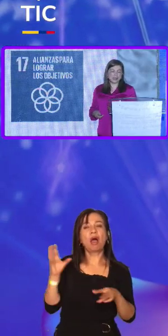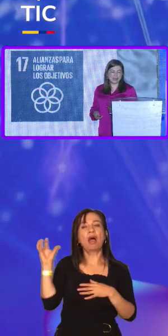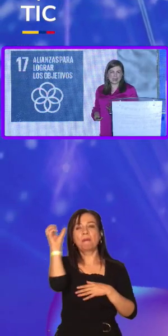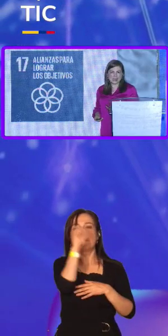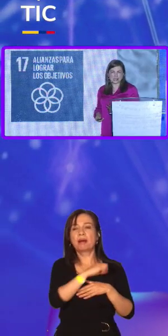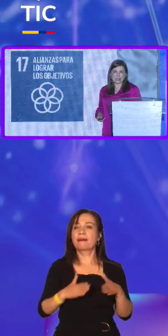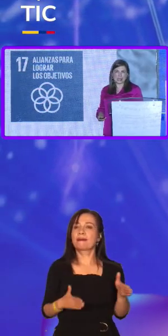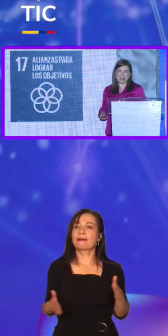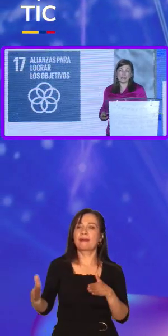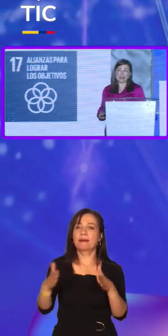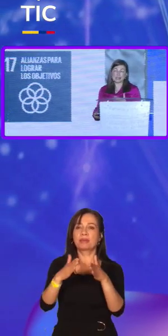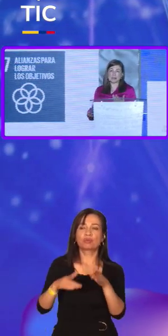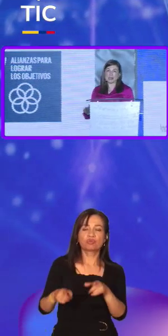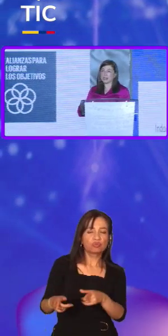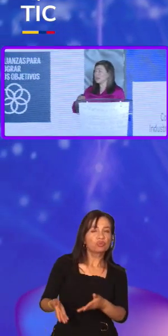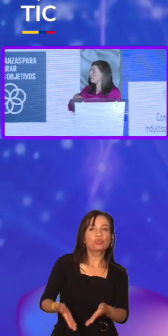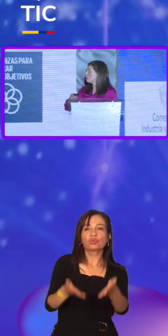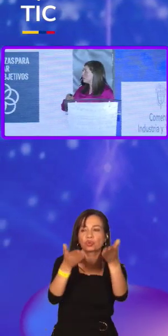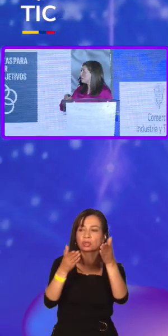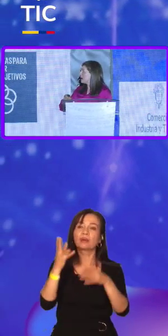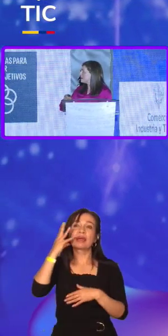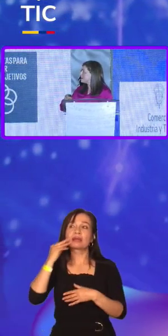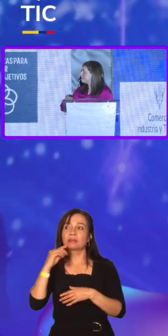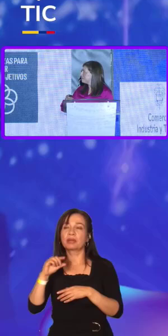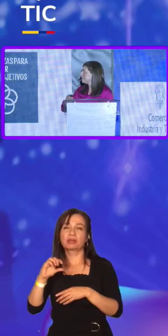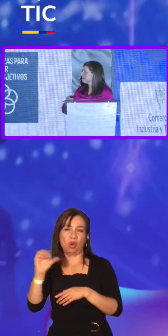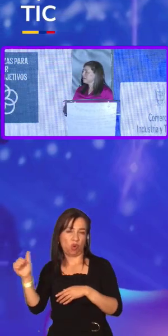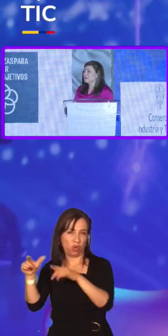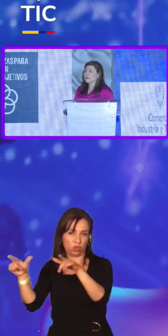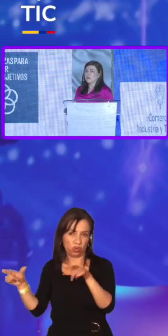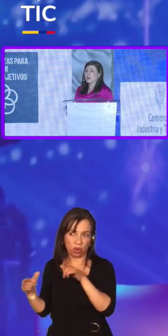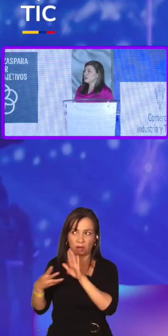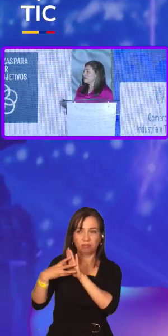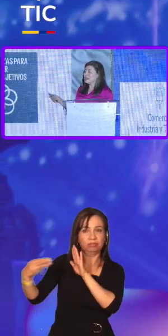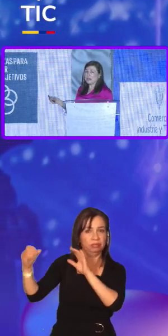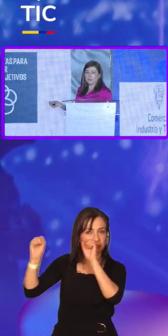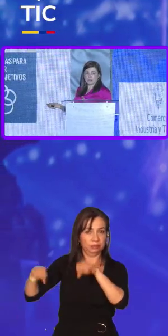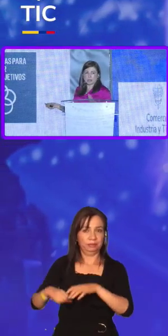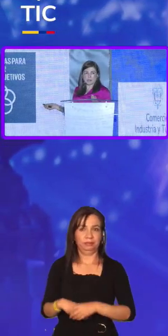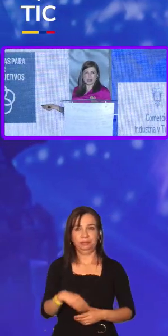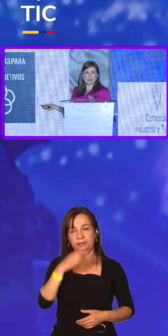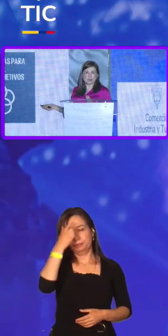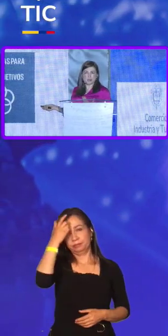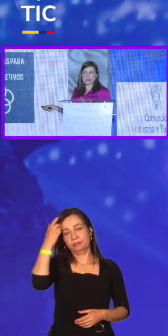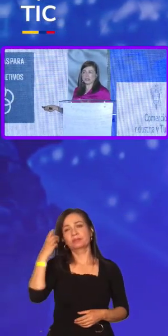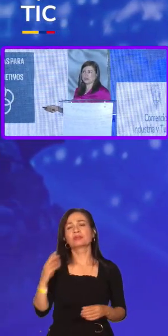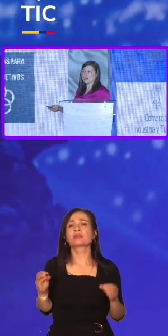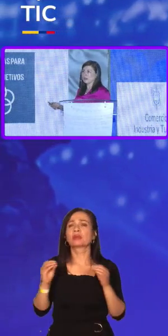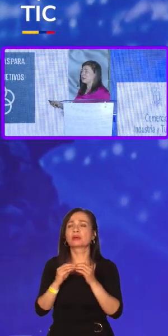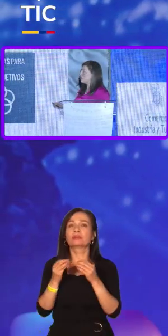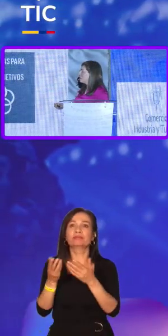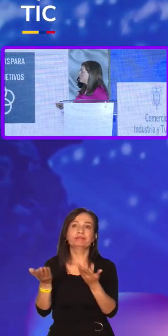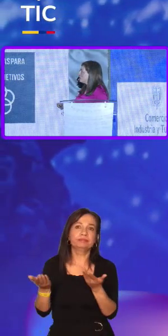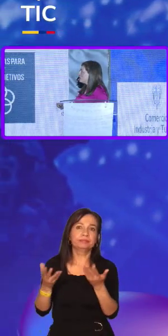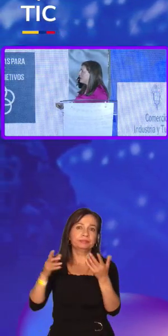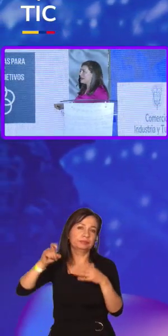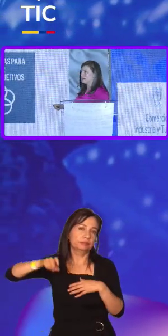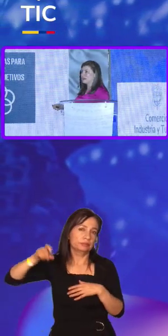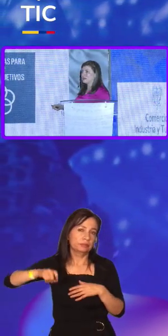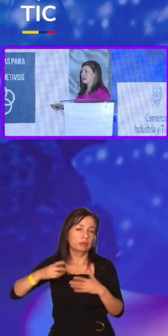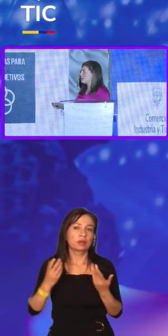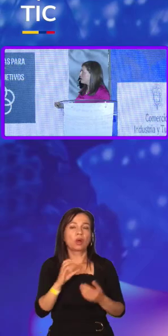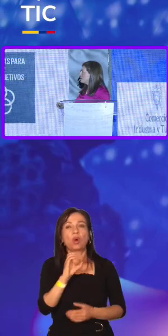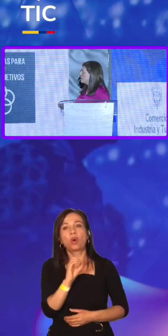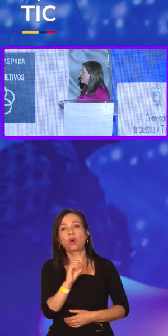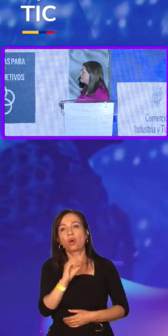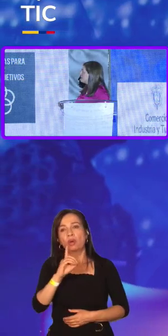general, para poder llevar esa experiencia a otros lugares. Nos pedían también, por supuesto, contemplar cuáles